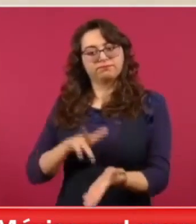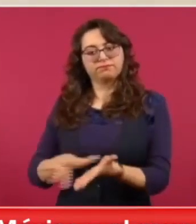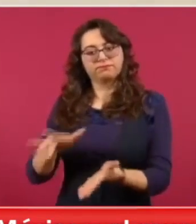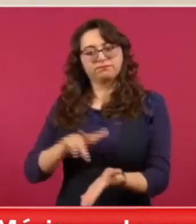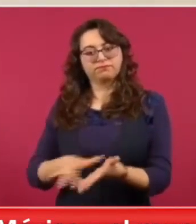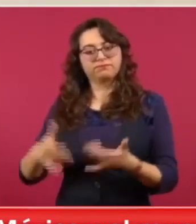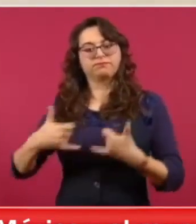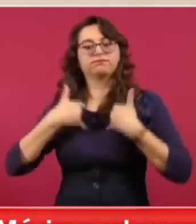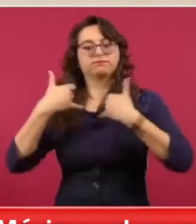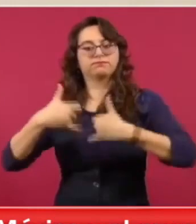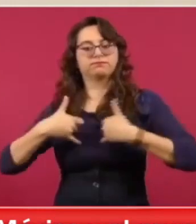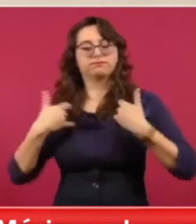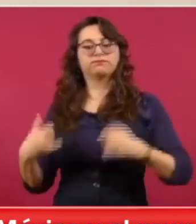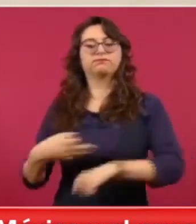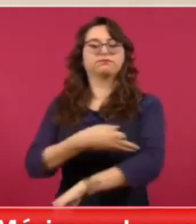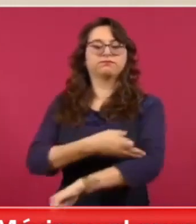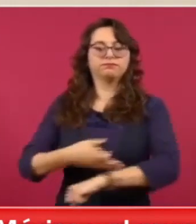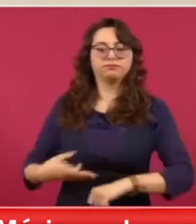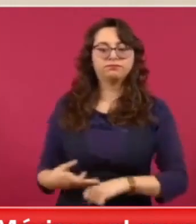y a las familias.